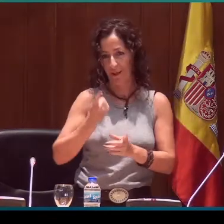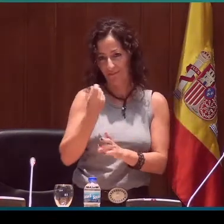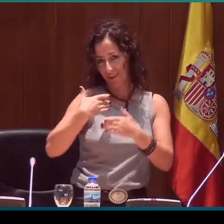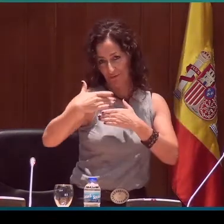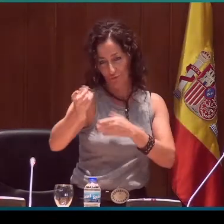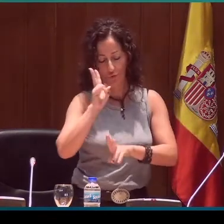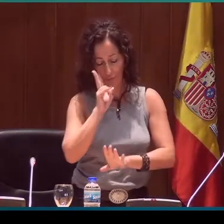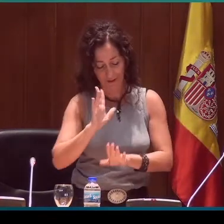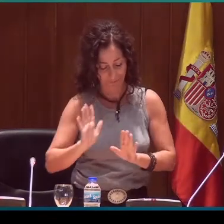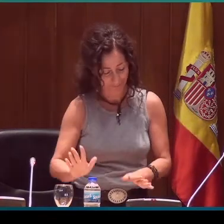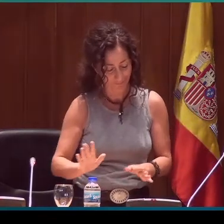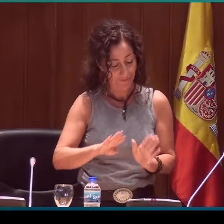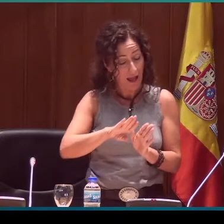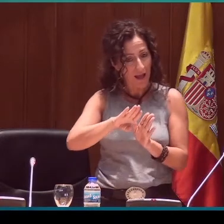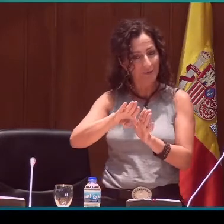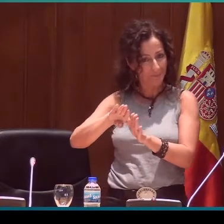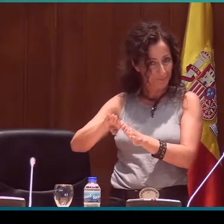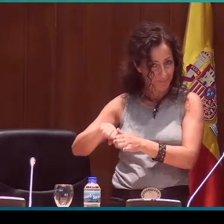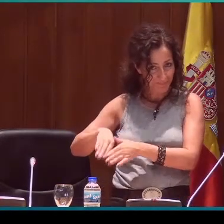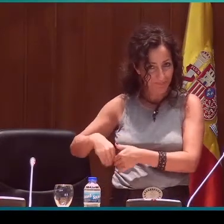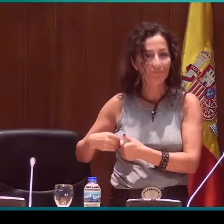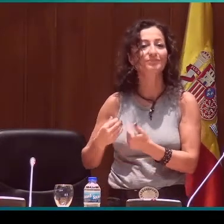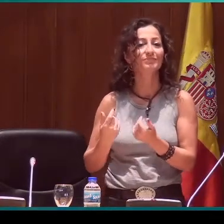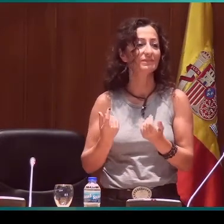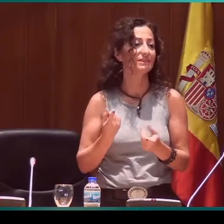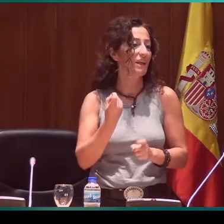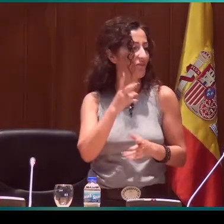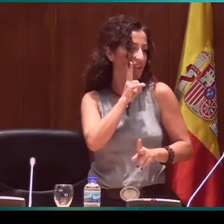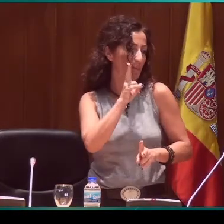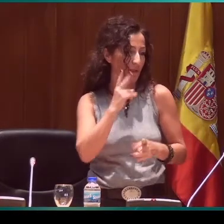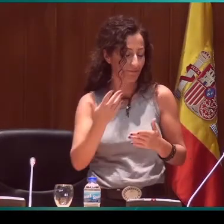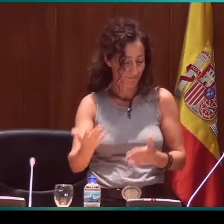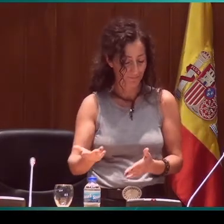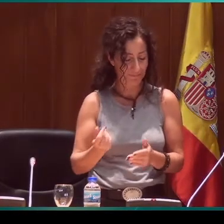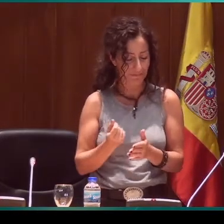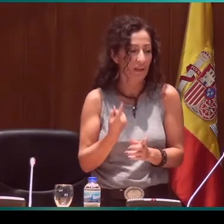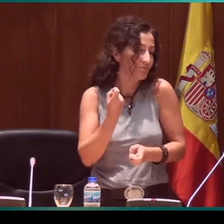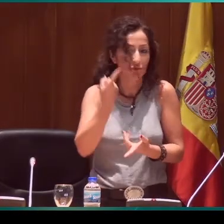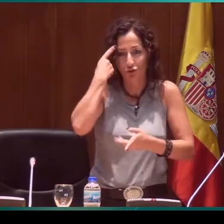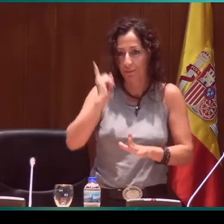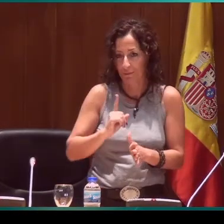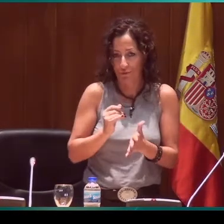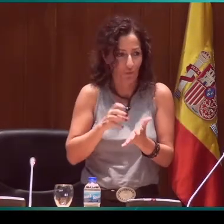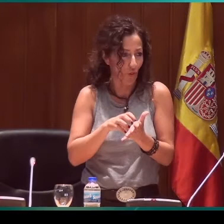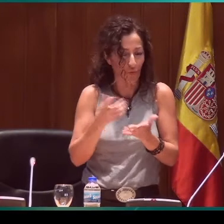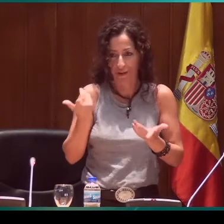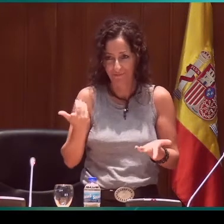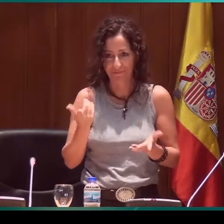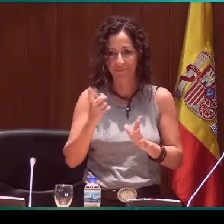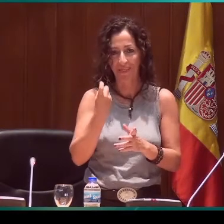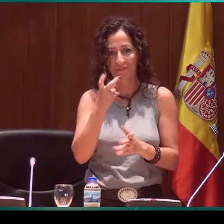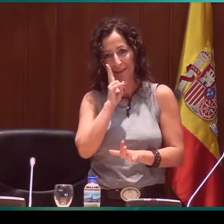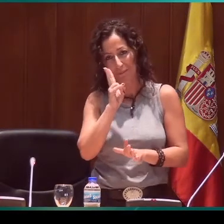en la categoría exactamente de nombre y verbo, no la tengamos en cuenta. No lo sabemos.